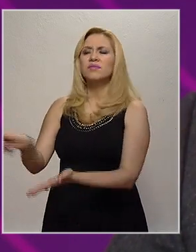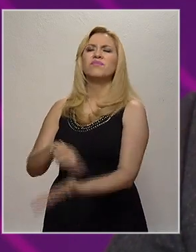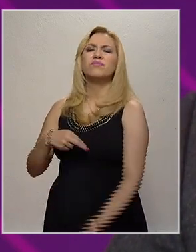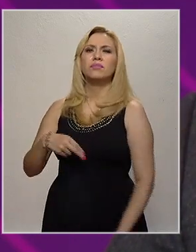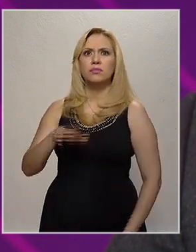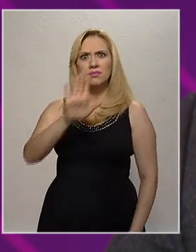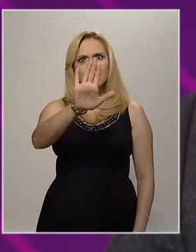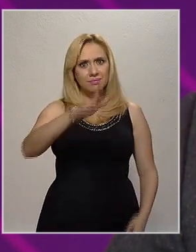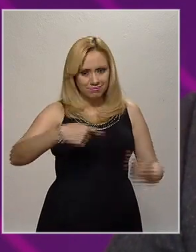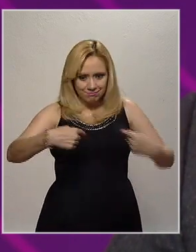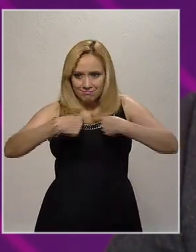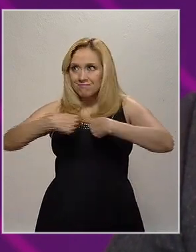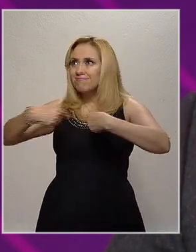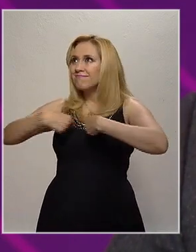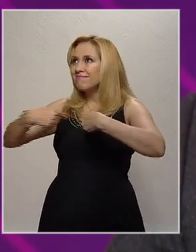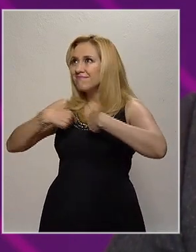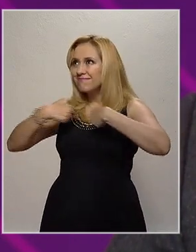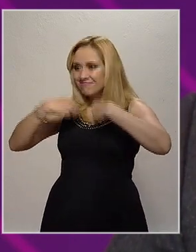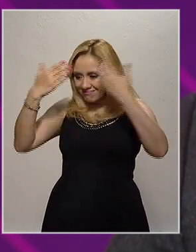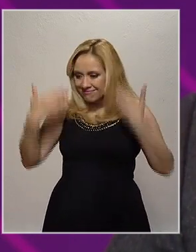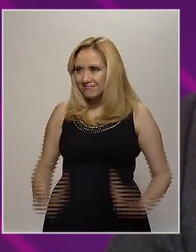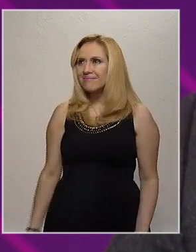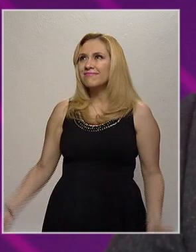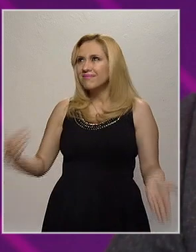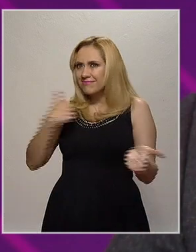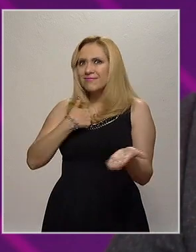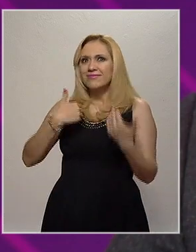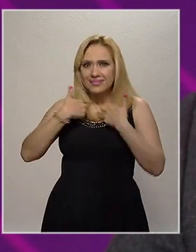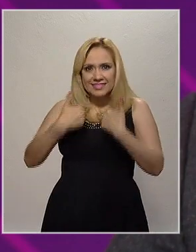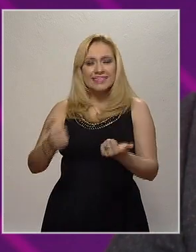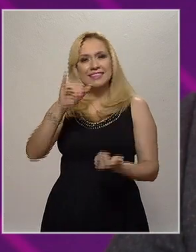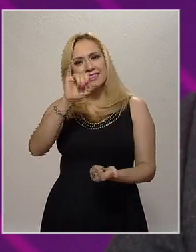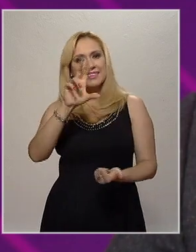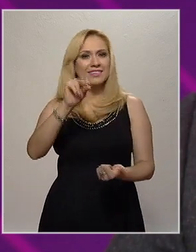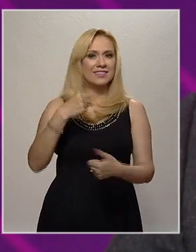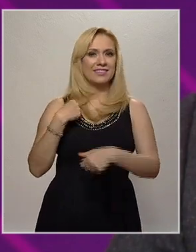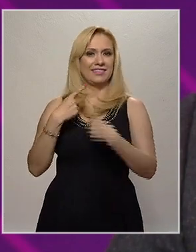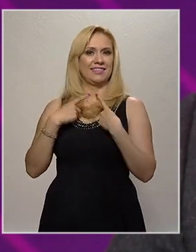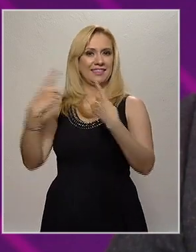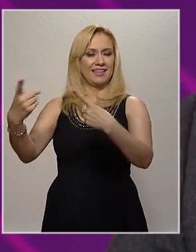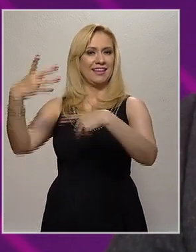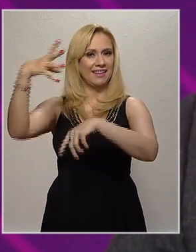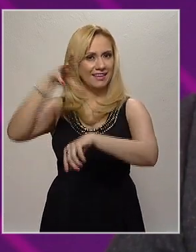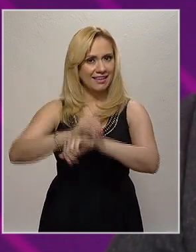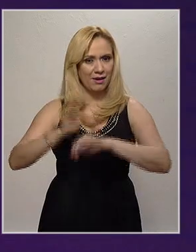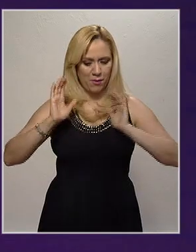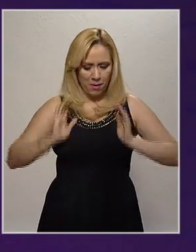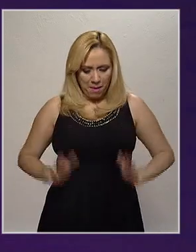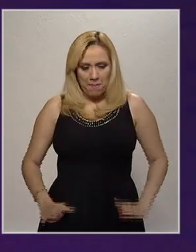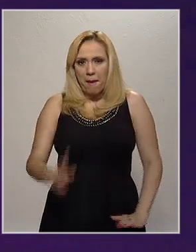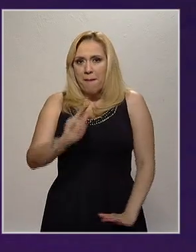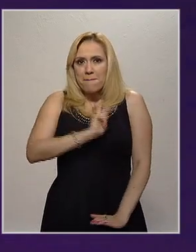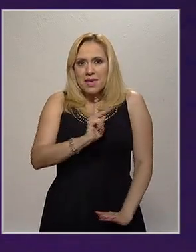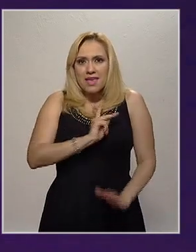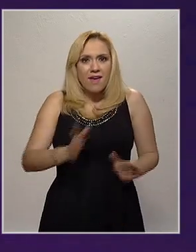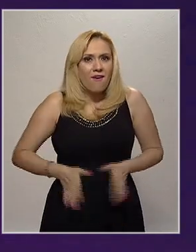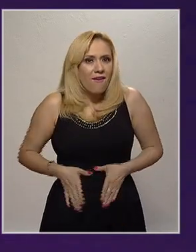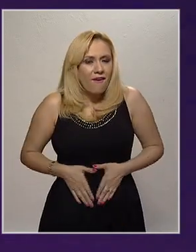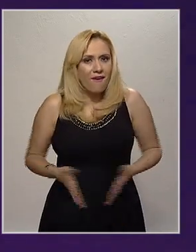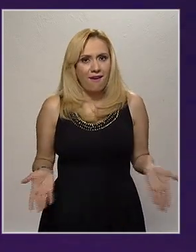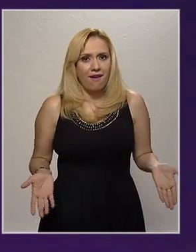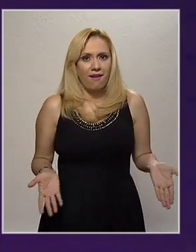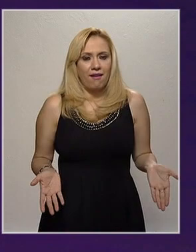en lugar de la paciente que está en perfectas condiciones para decidir por sí misma y sobre su propio cuerpo, ¿no? Entonces ahí vemos